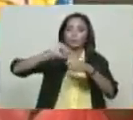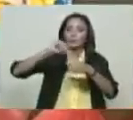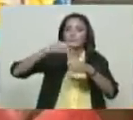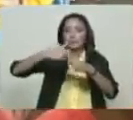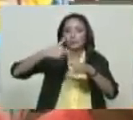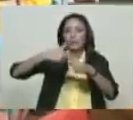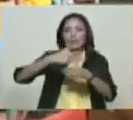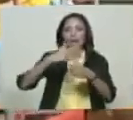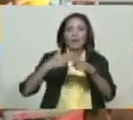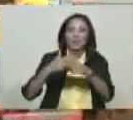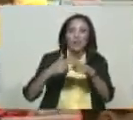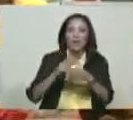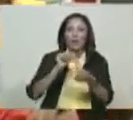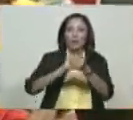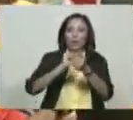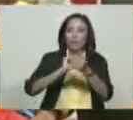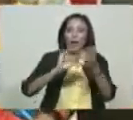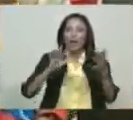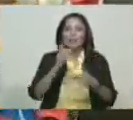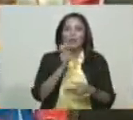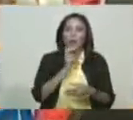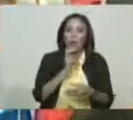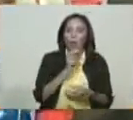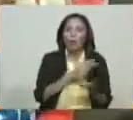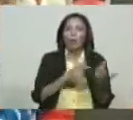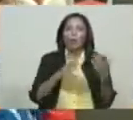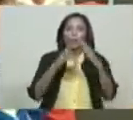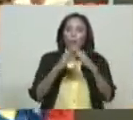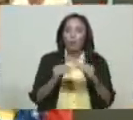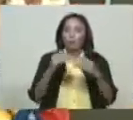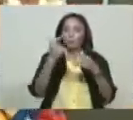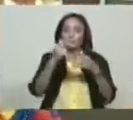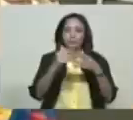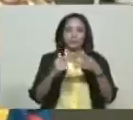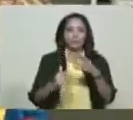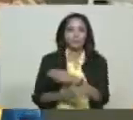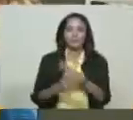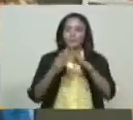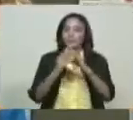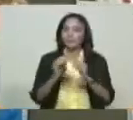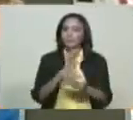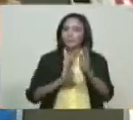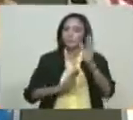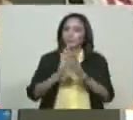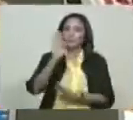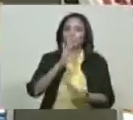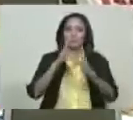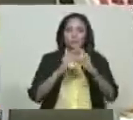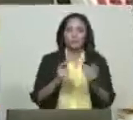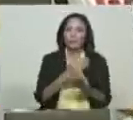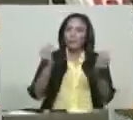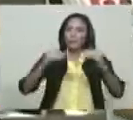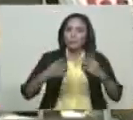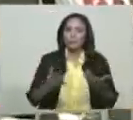hierro, acero, oro, diamante, cobre, aluminio. ¿Para qué más?